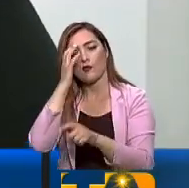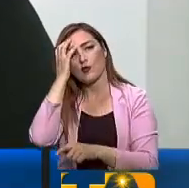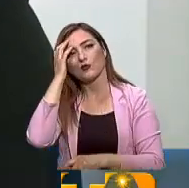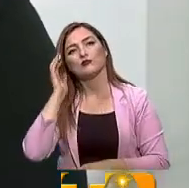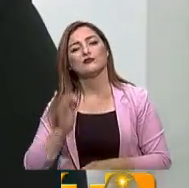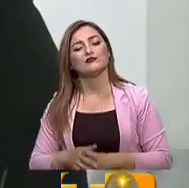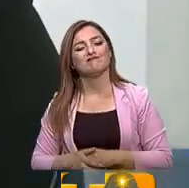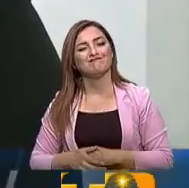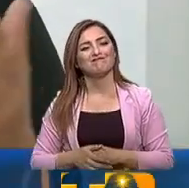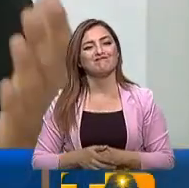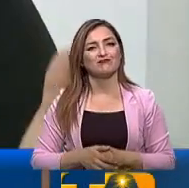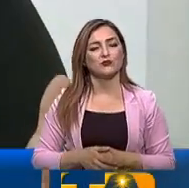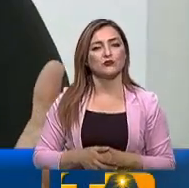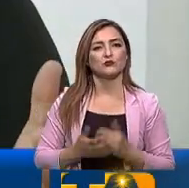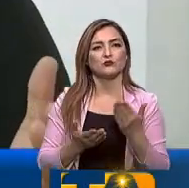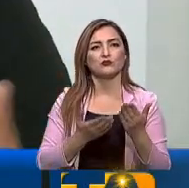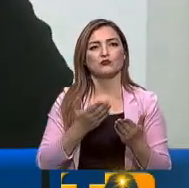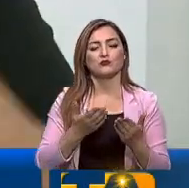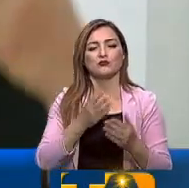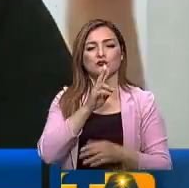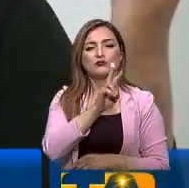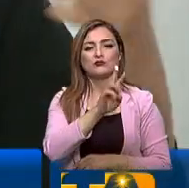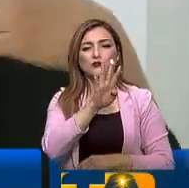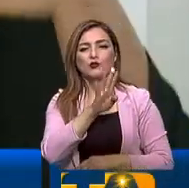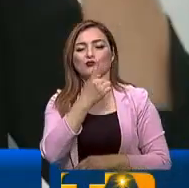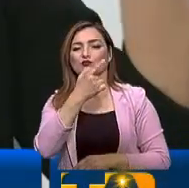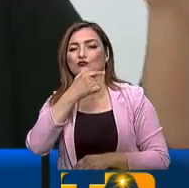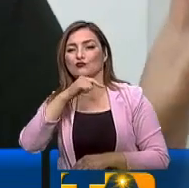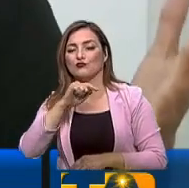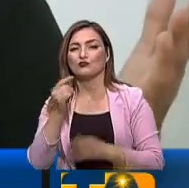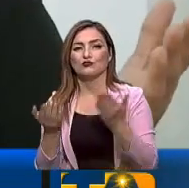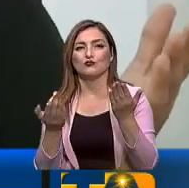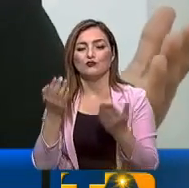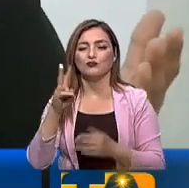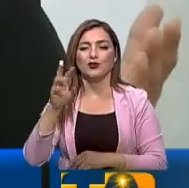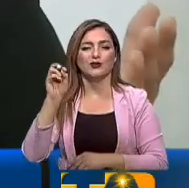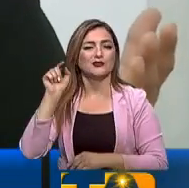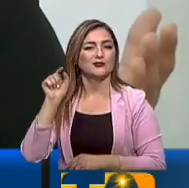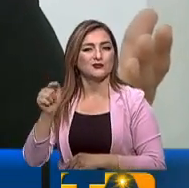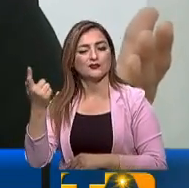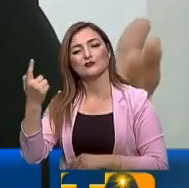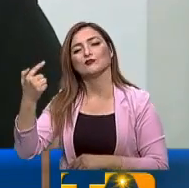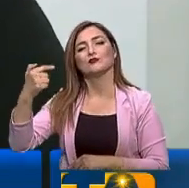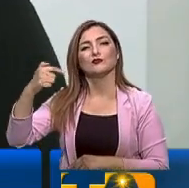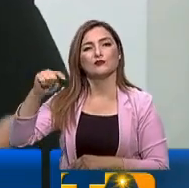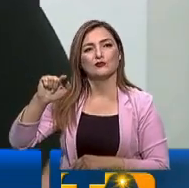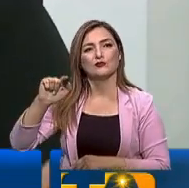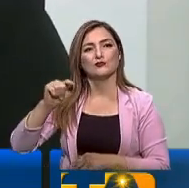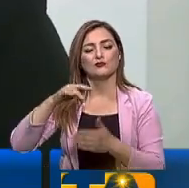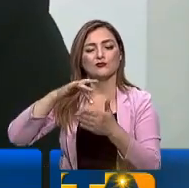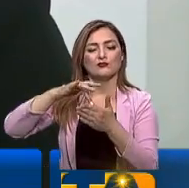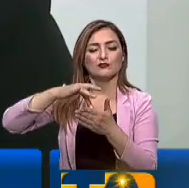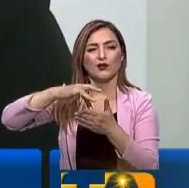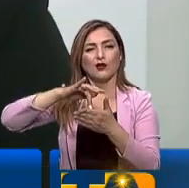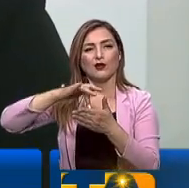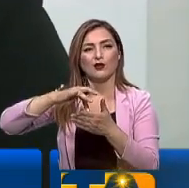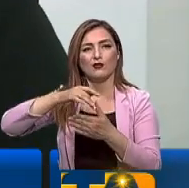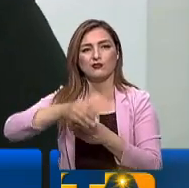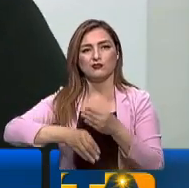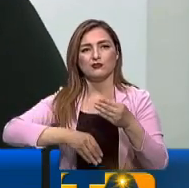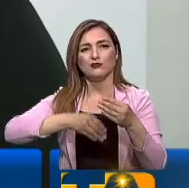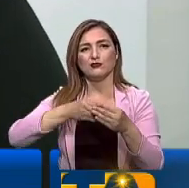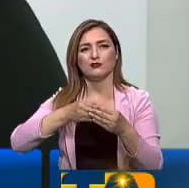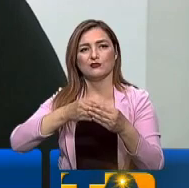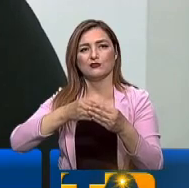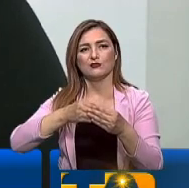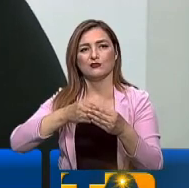que si hacen una comparación, 24 millones versus 20 mil millones de dólares en riesgo, obviamente es una inversión que el